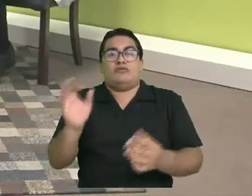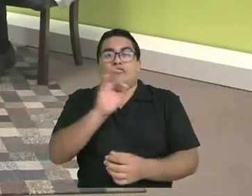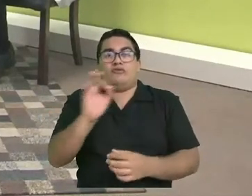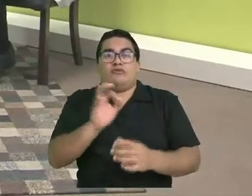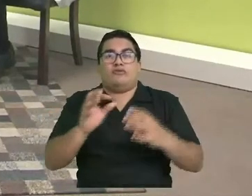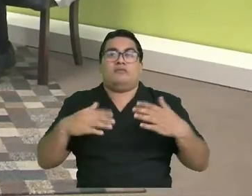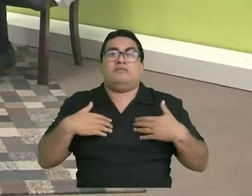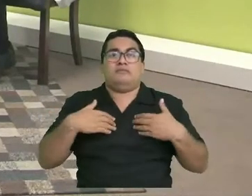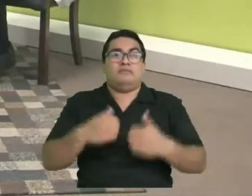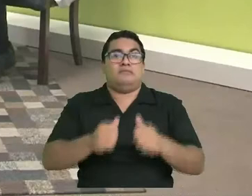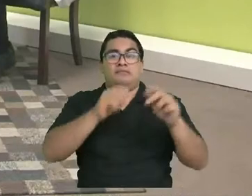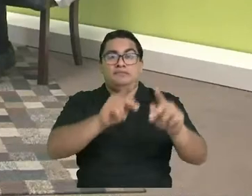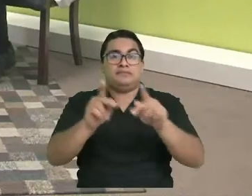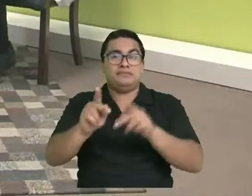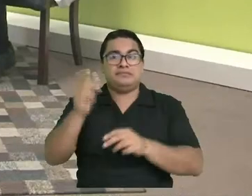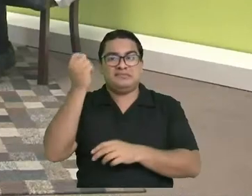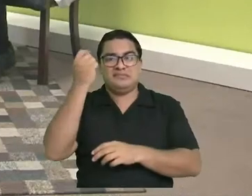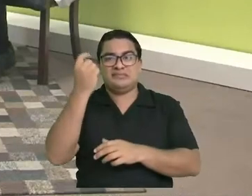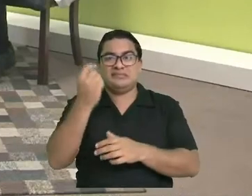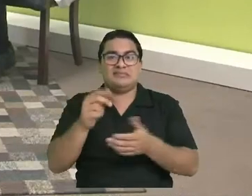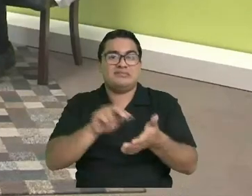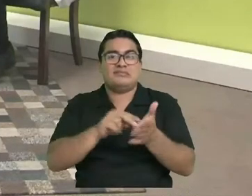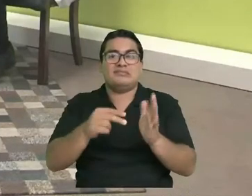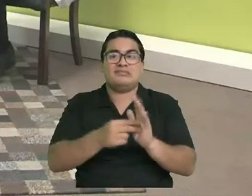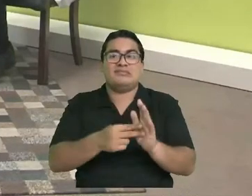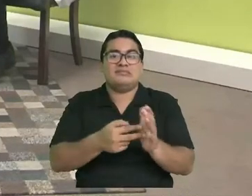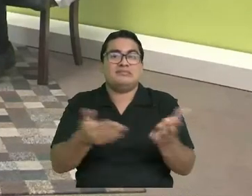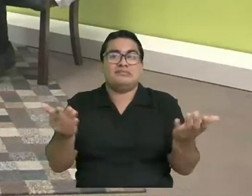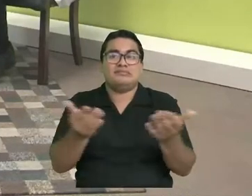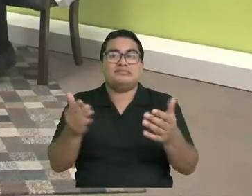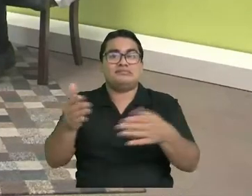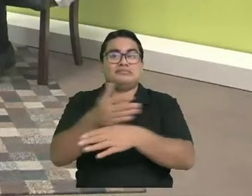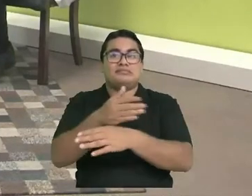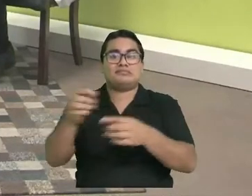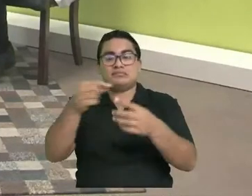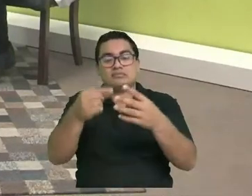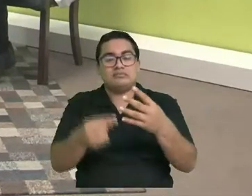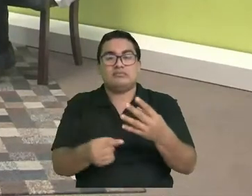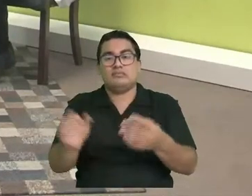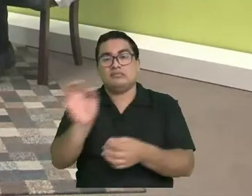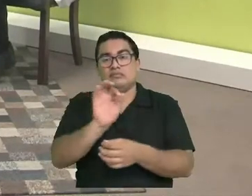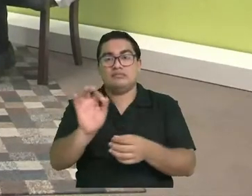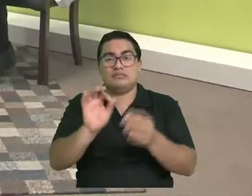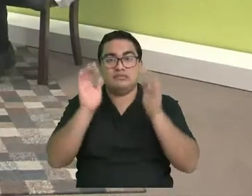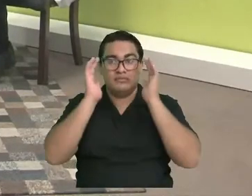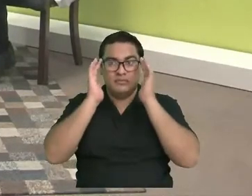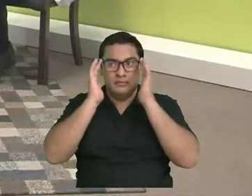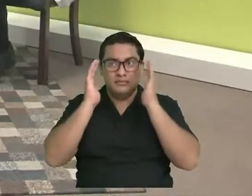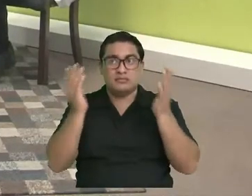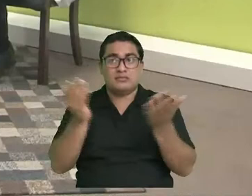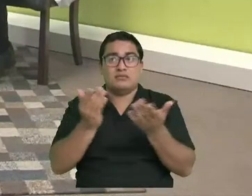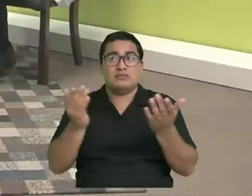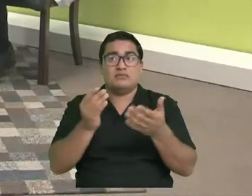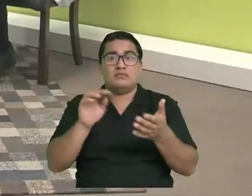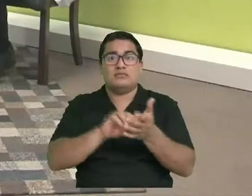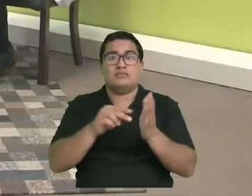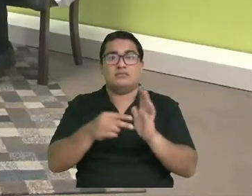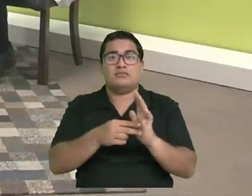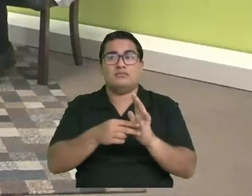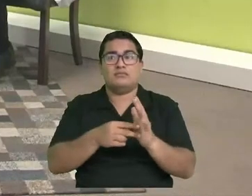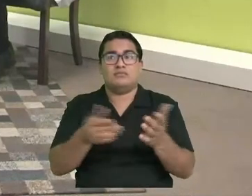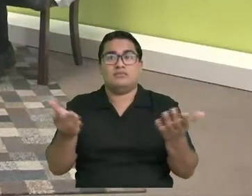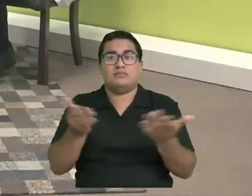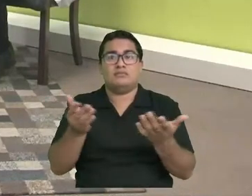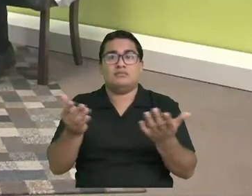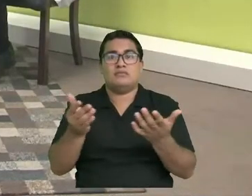personas deben de entender eso. Es un factor que va acompañado a estos elementos o a este otro factor como la alteración de tu